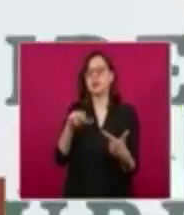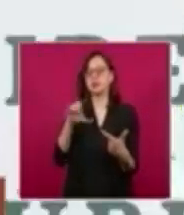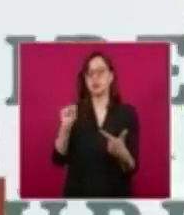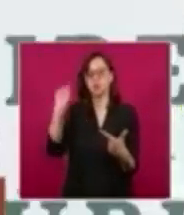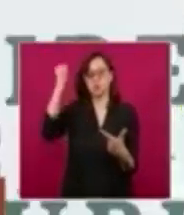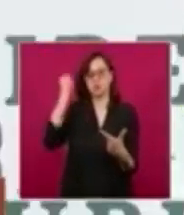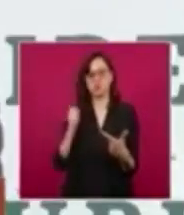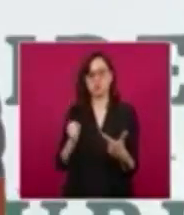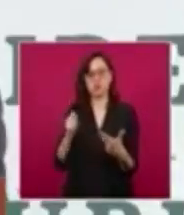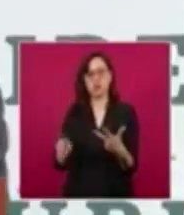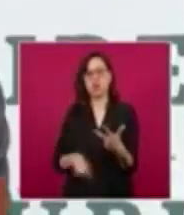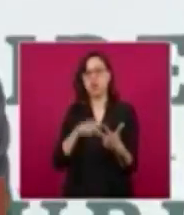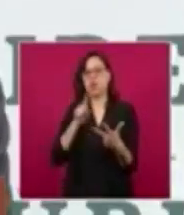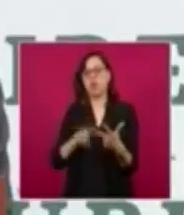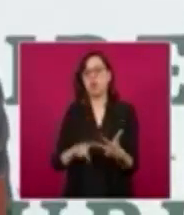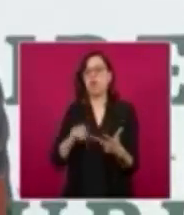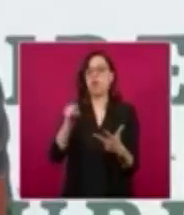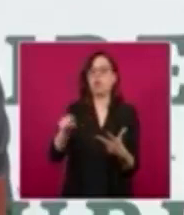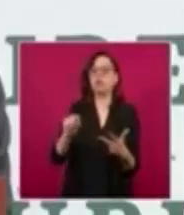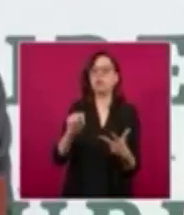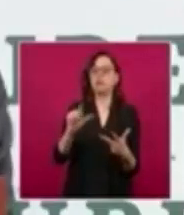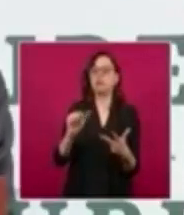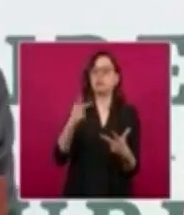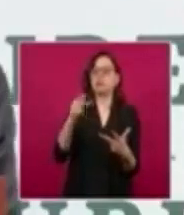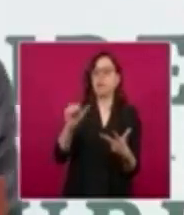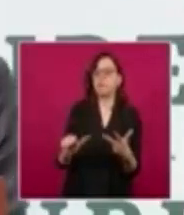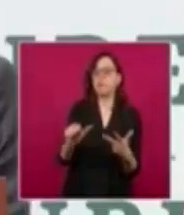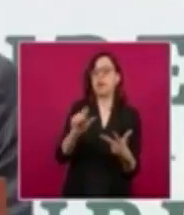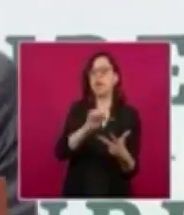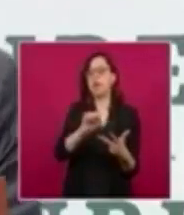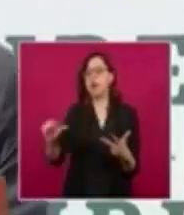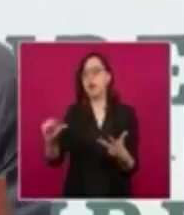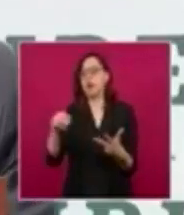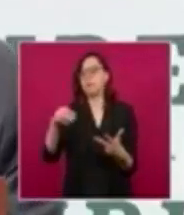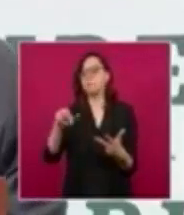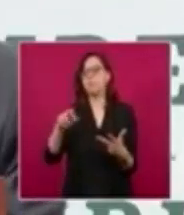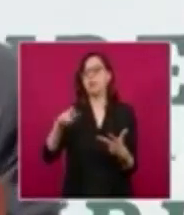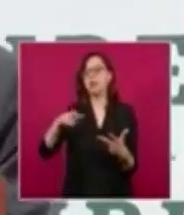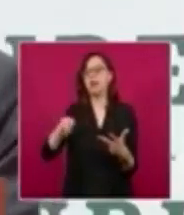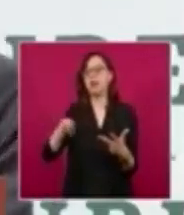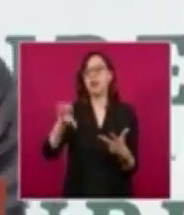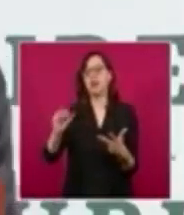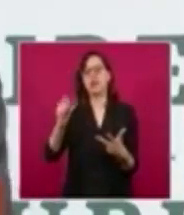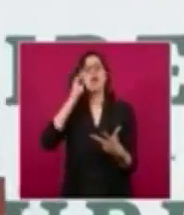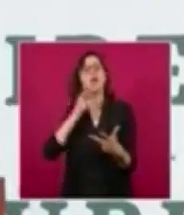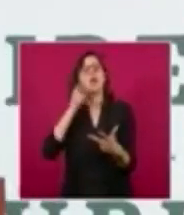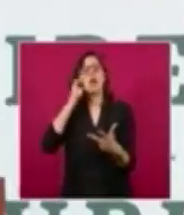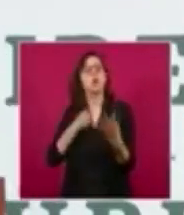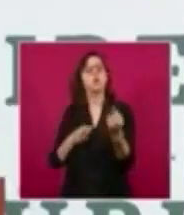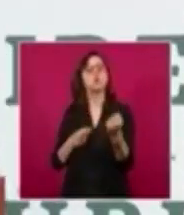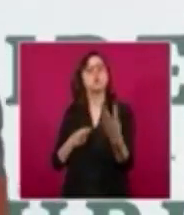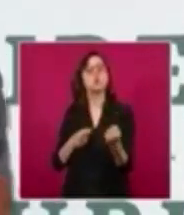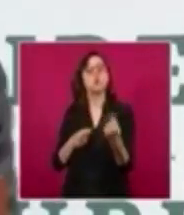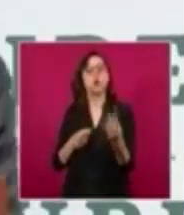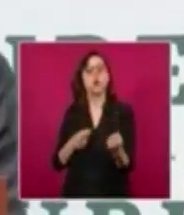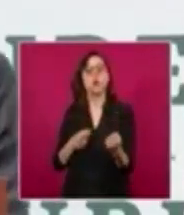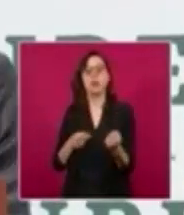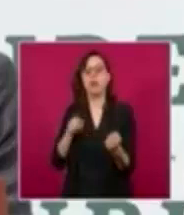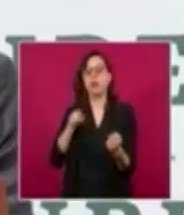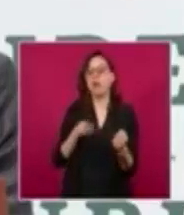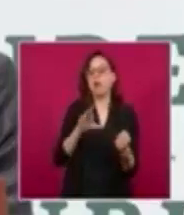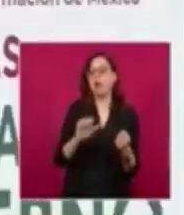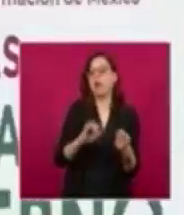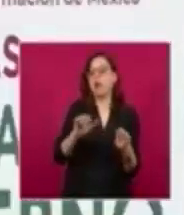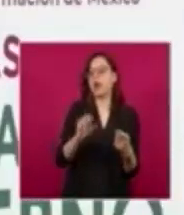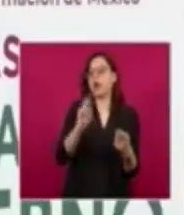cuando no es que se haya declarado constitucional, pero cuando menos no se declaró inconstitucional